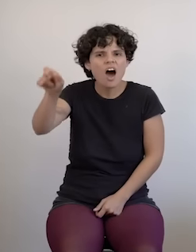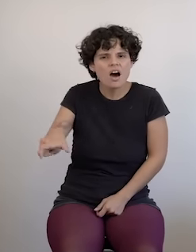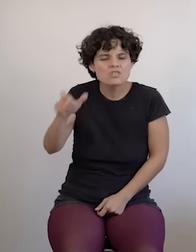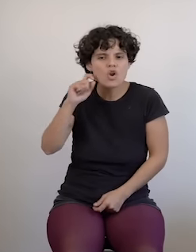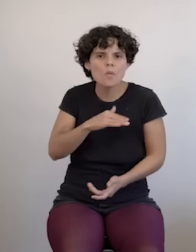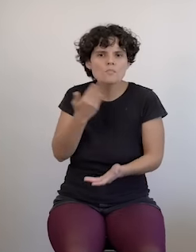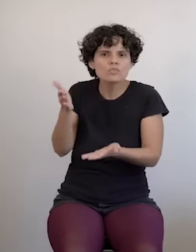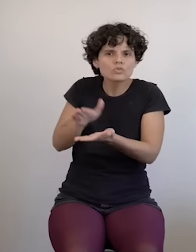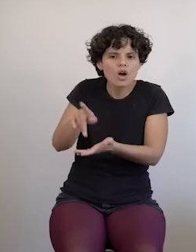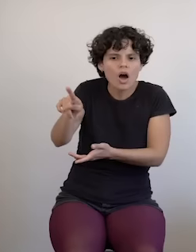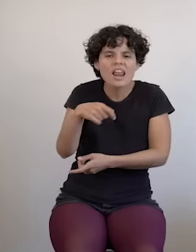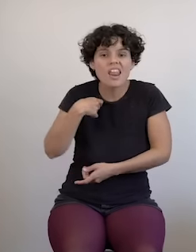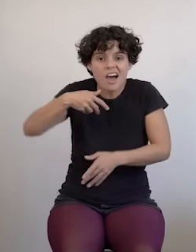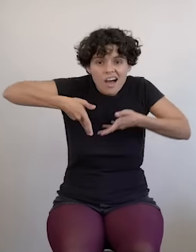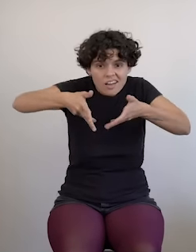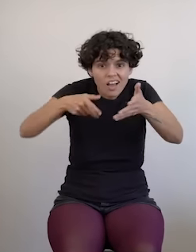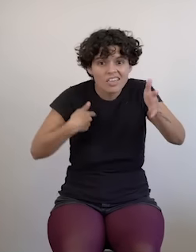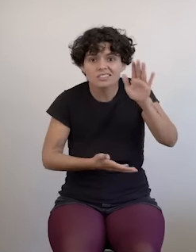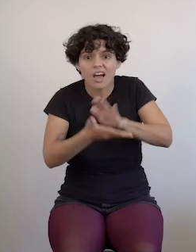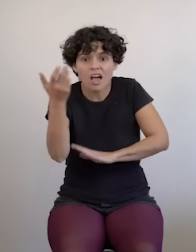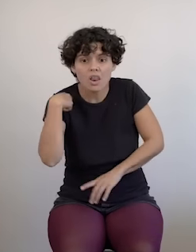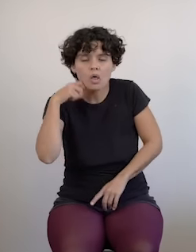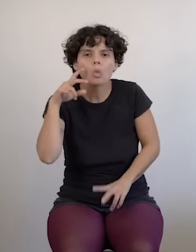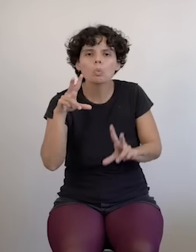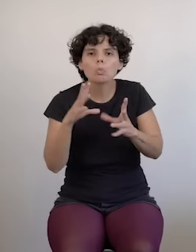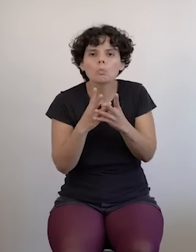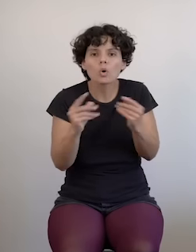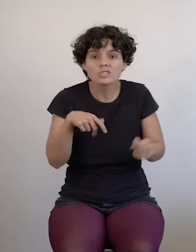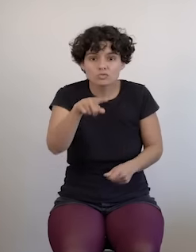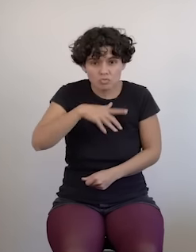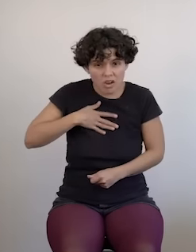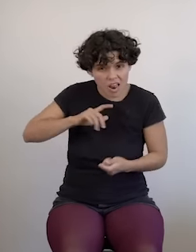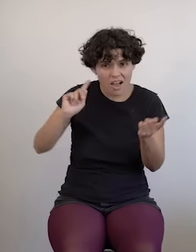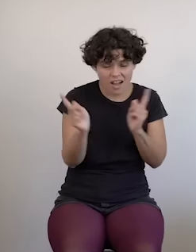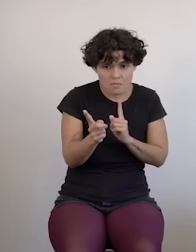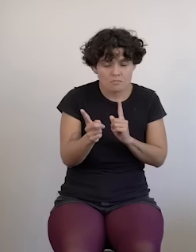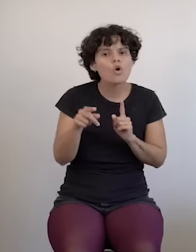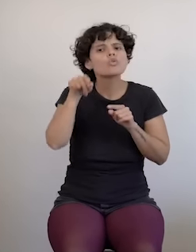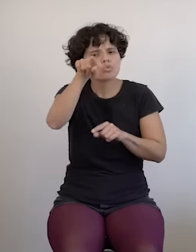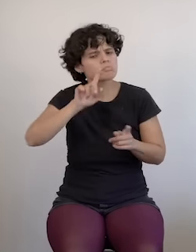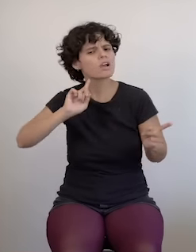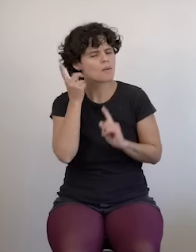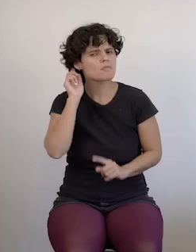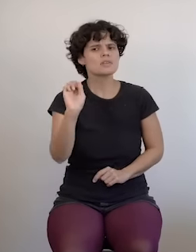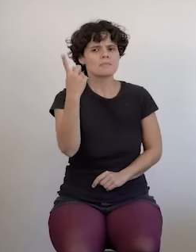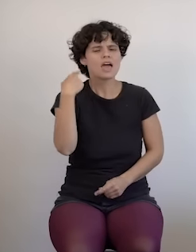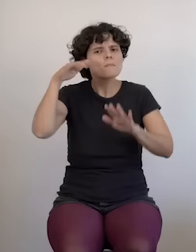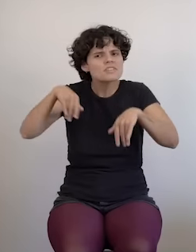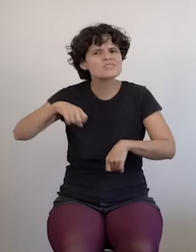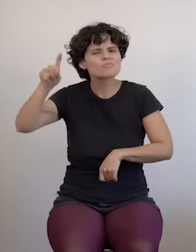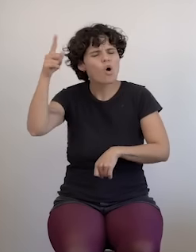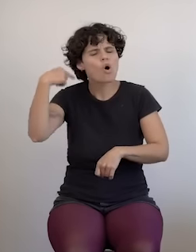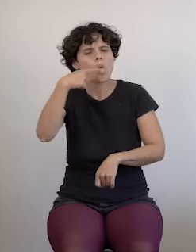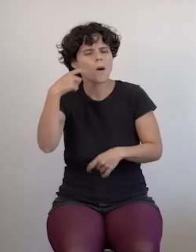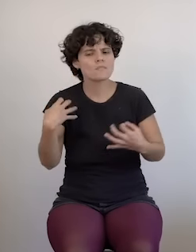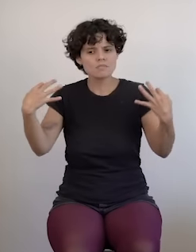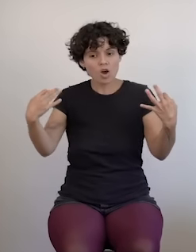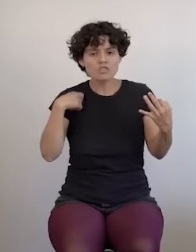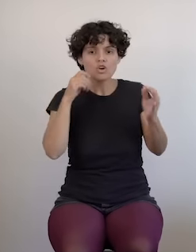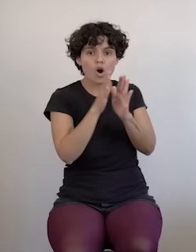que un candy. Si quieres un cambio, cambia tú mismo, como decía Gandhi. Quiero escribir la libreta como la hacía la